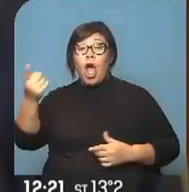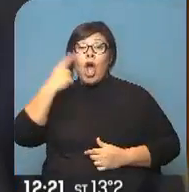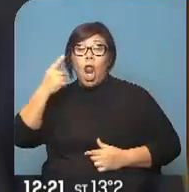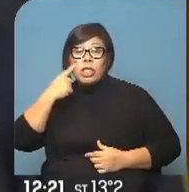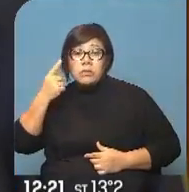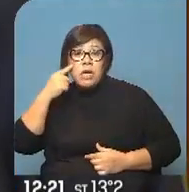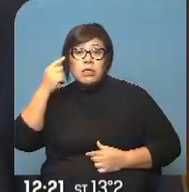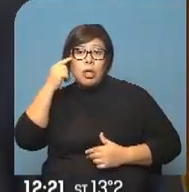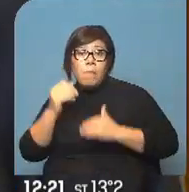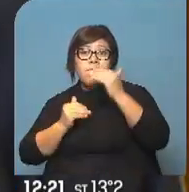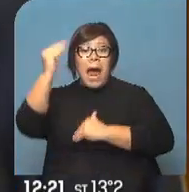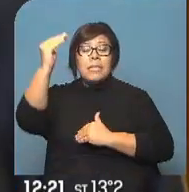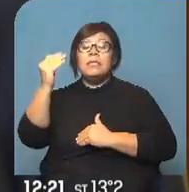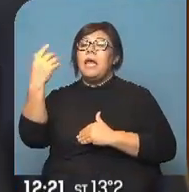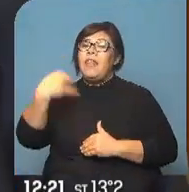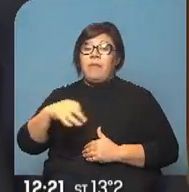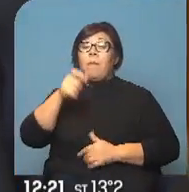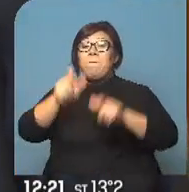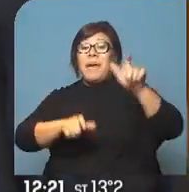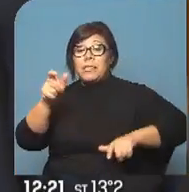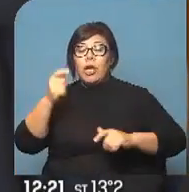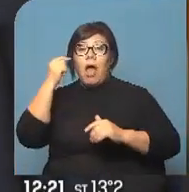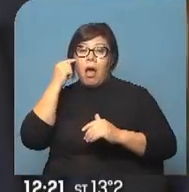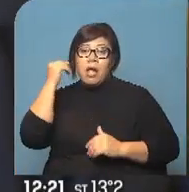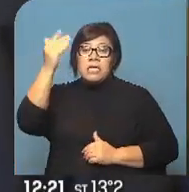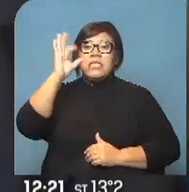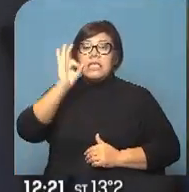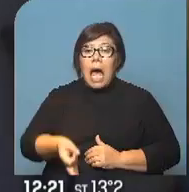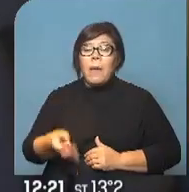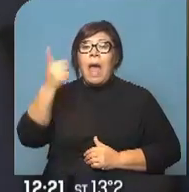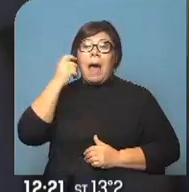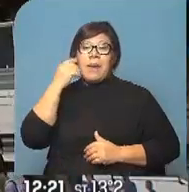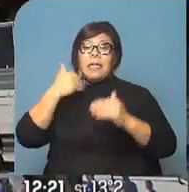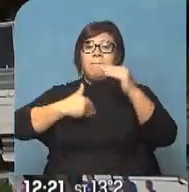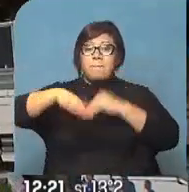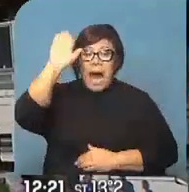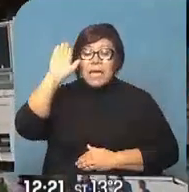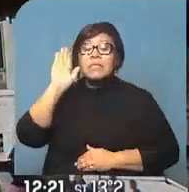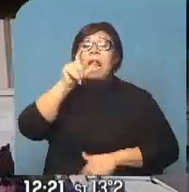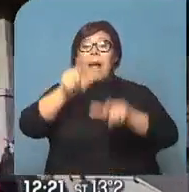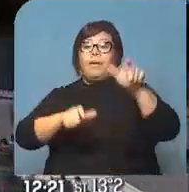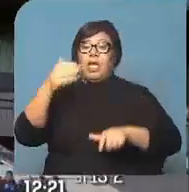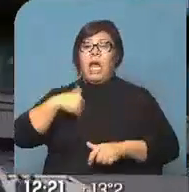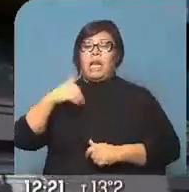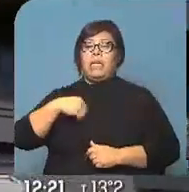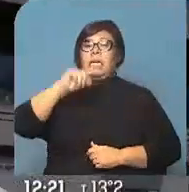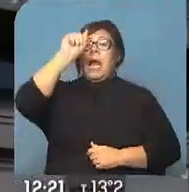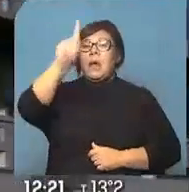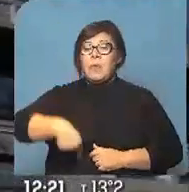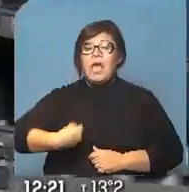un pueblo que tenga más conocimiento que genere más conocimiento es la única posea que tenemos los argentinos de generar más ingresos genuinos